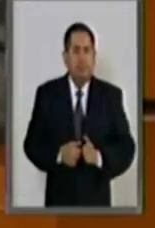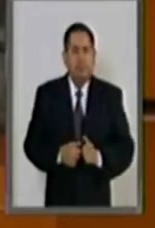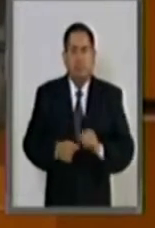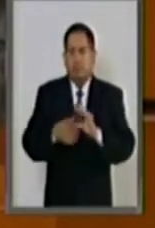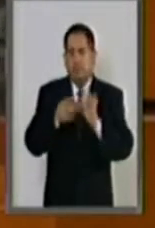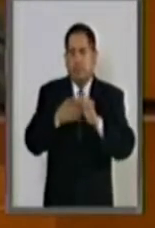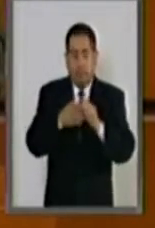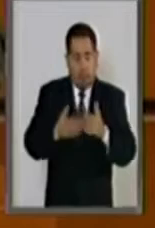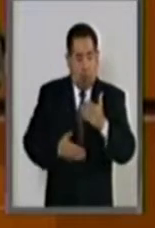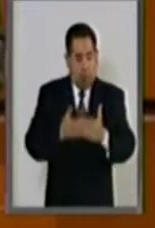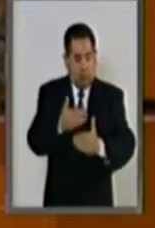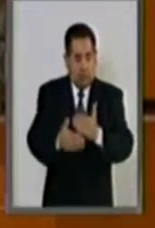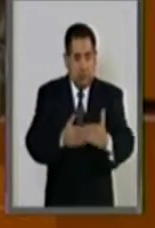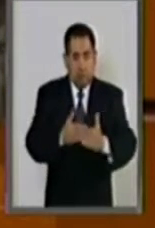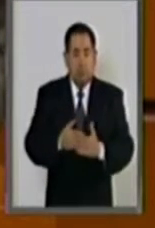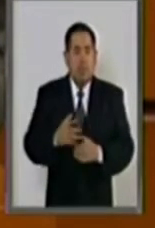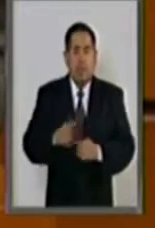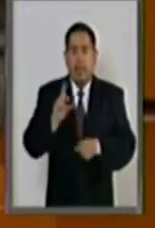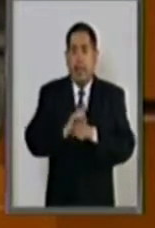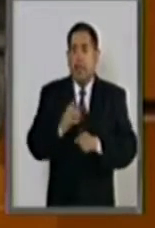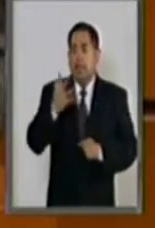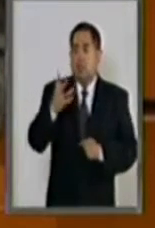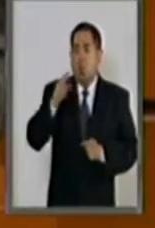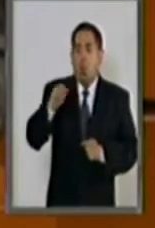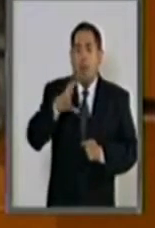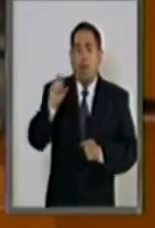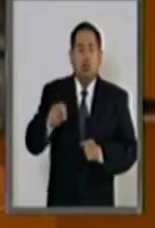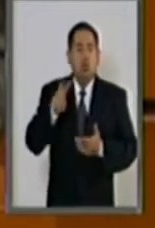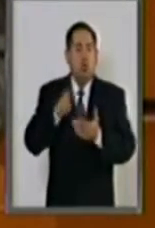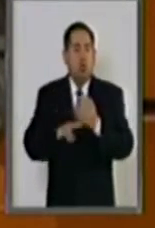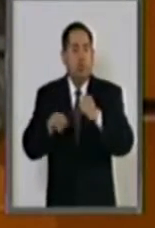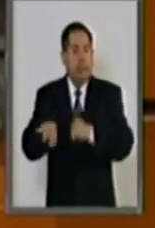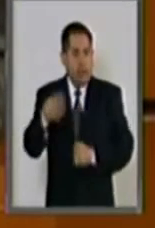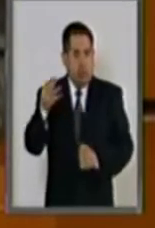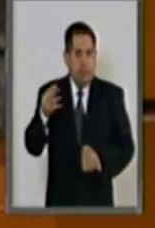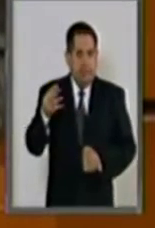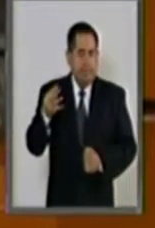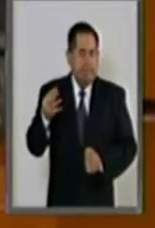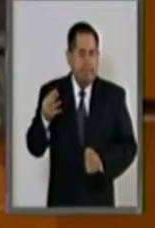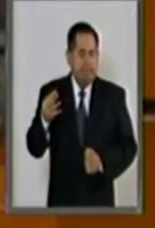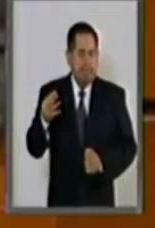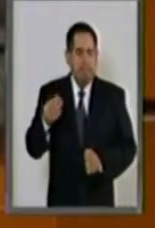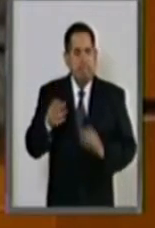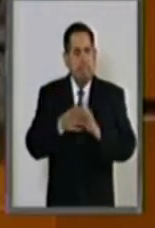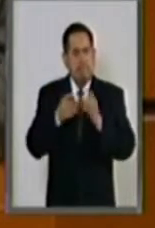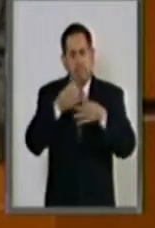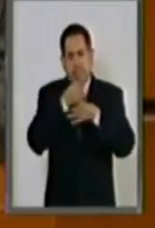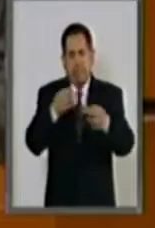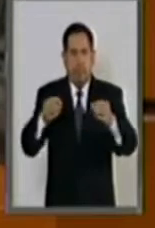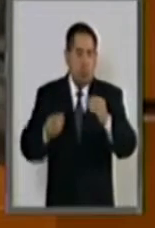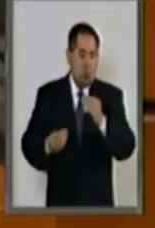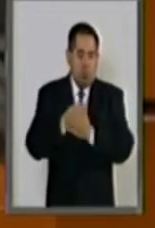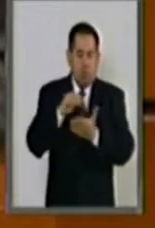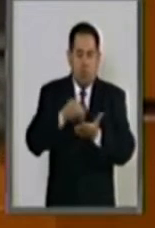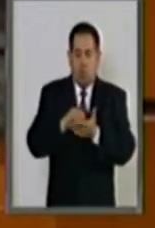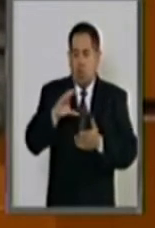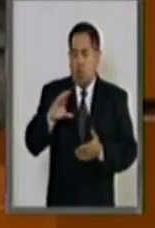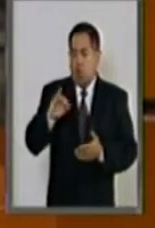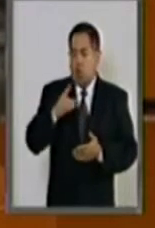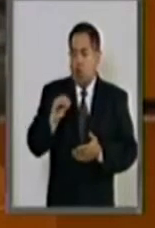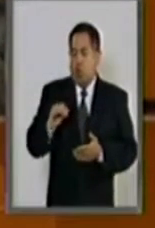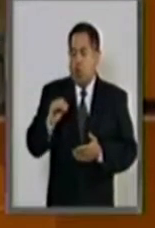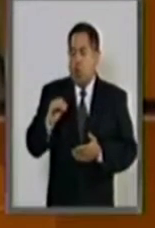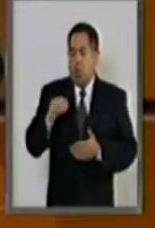este proceso, el 5 de marzo del 2014 se expidió el Código Nacional de